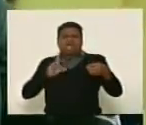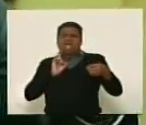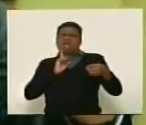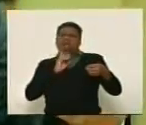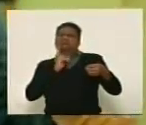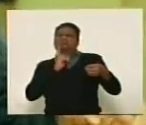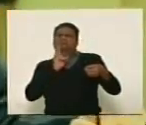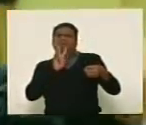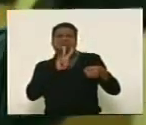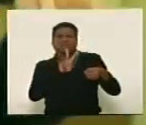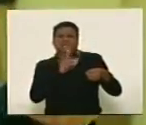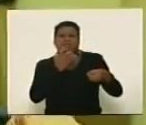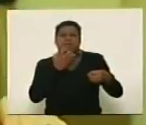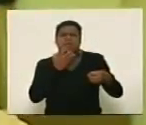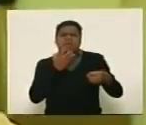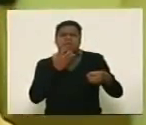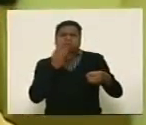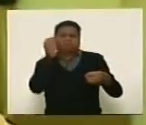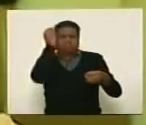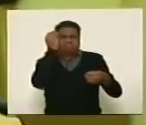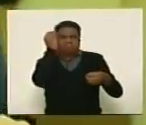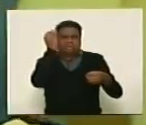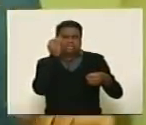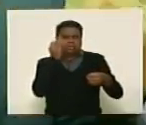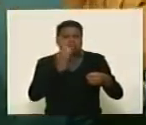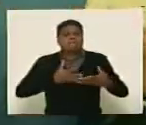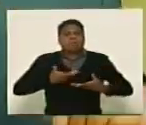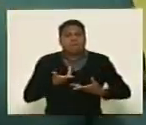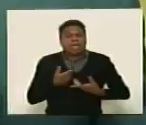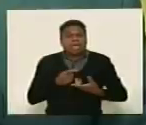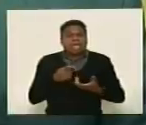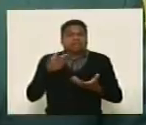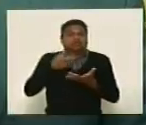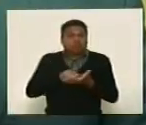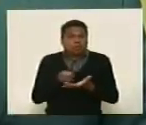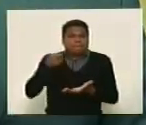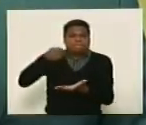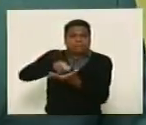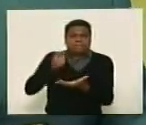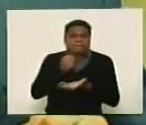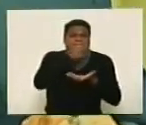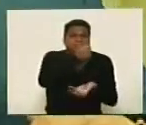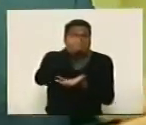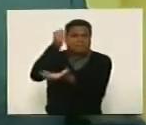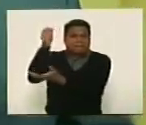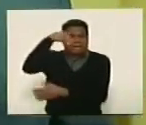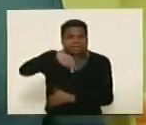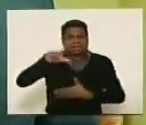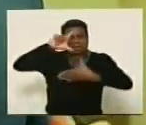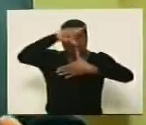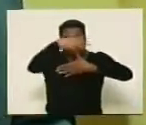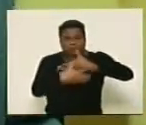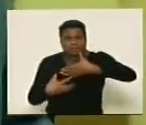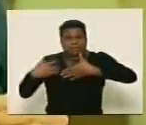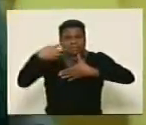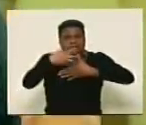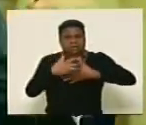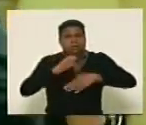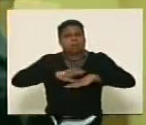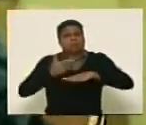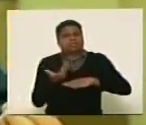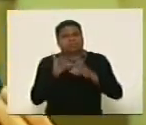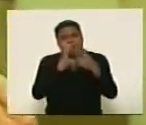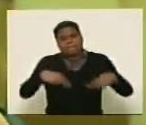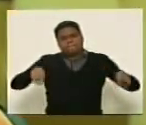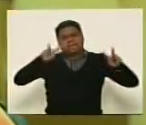sea la posibilidad de poder invertir en el continente americano, por lo que todos conocemos, por el alto